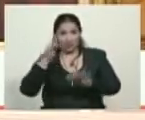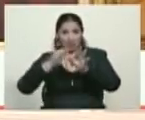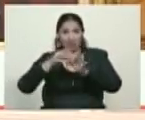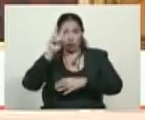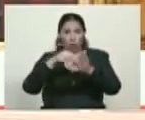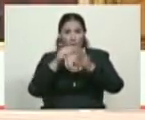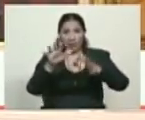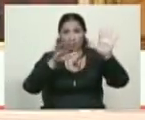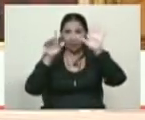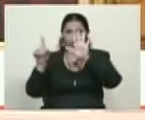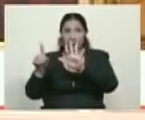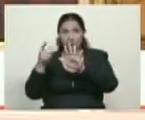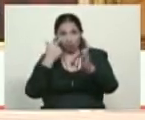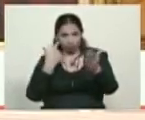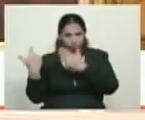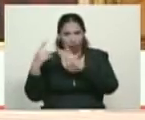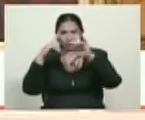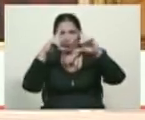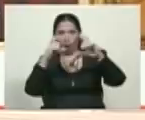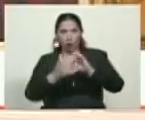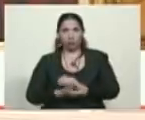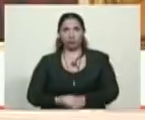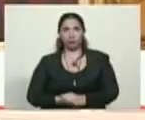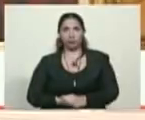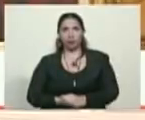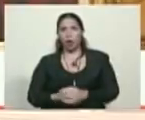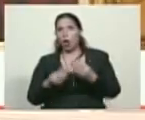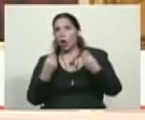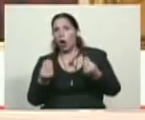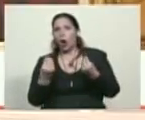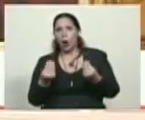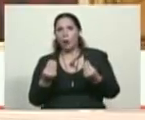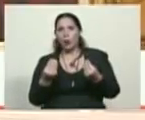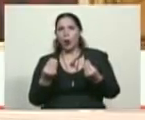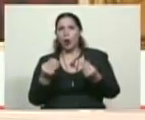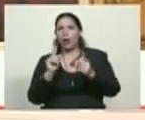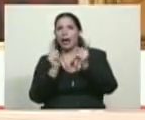la ponen, la imagen, todo como que hubiera sido la imagen